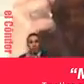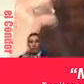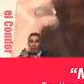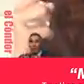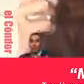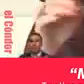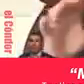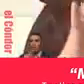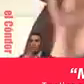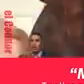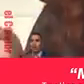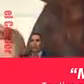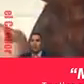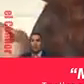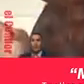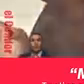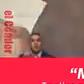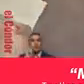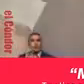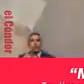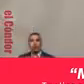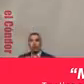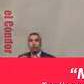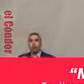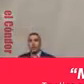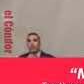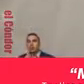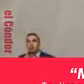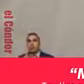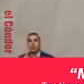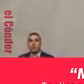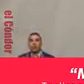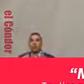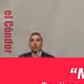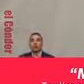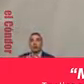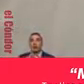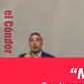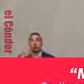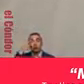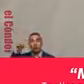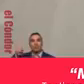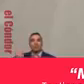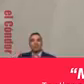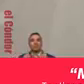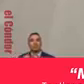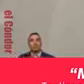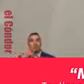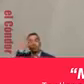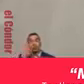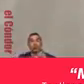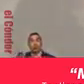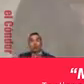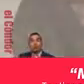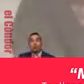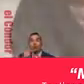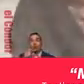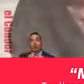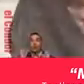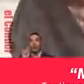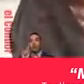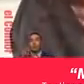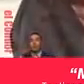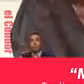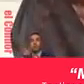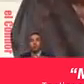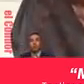la atracción sexual está en todo lado. Hasta que un día definitivamente esa ilusión se destruyó por el abuso de otro sacerdote que fue